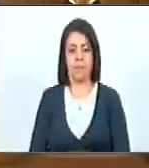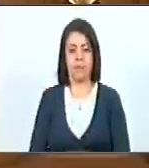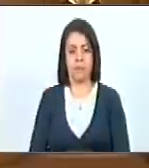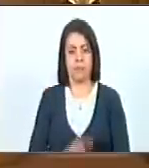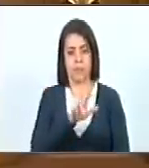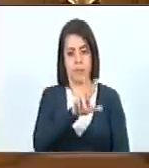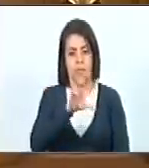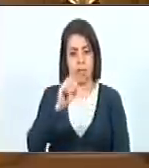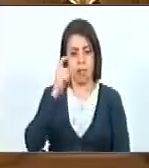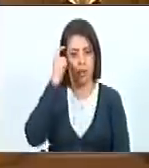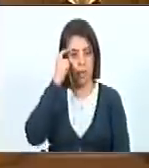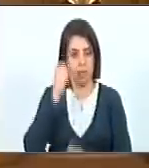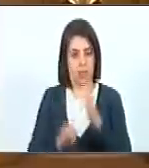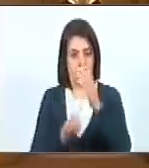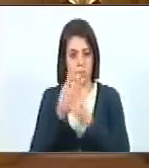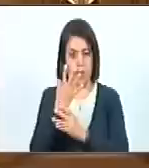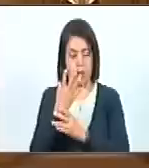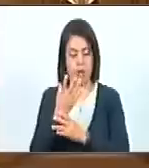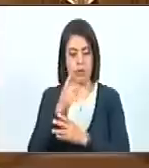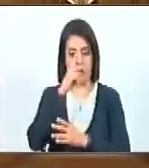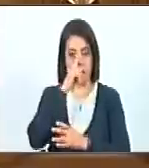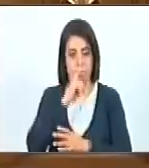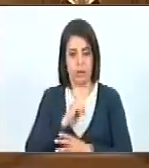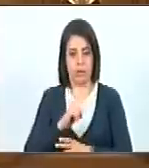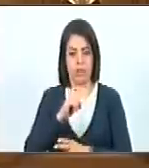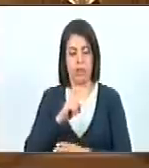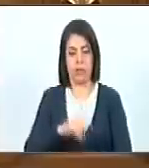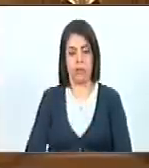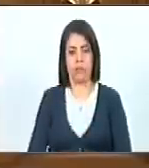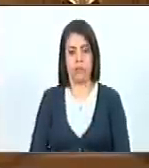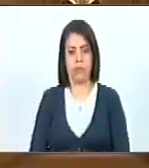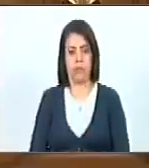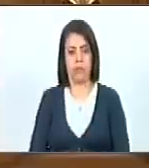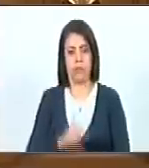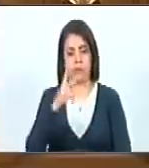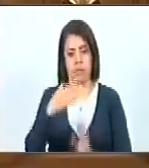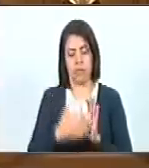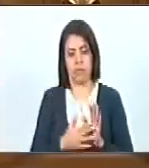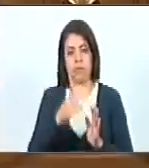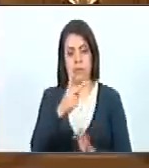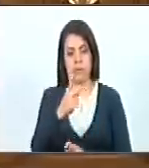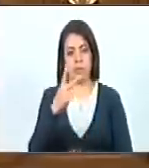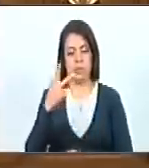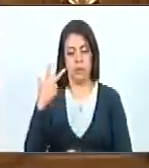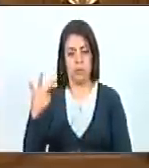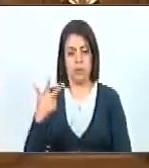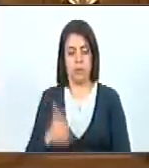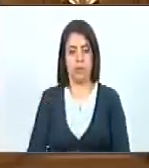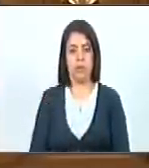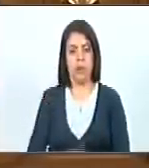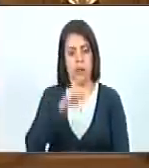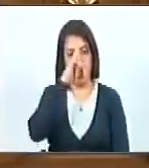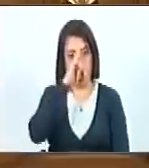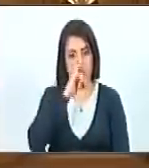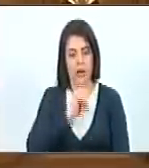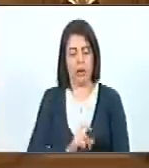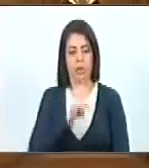los 30 días del mes de mayo del 2023,